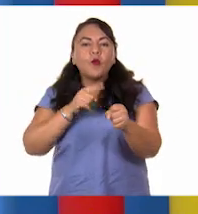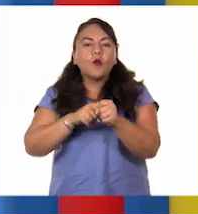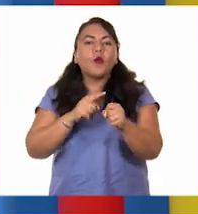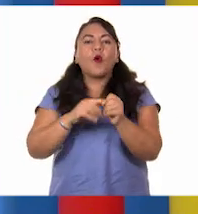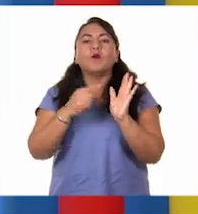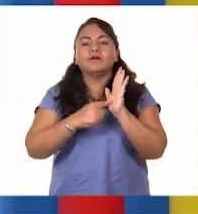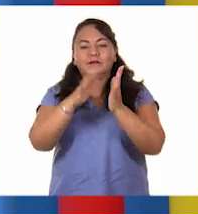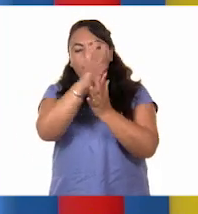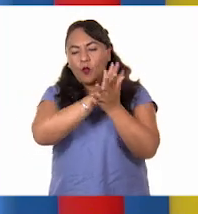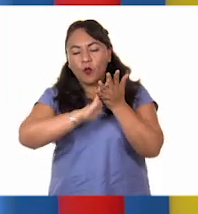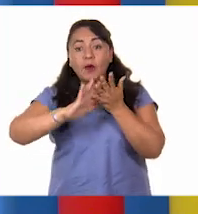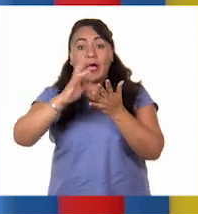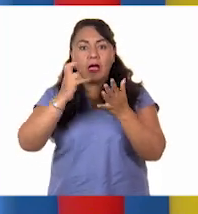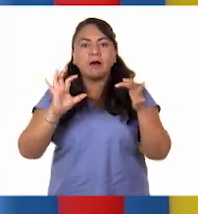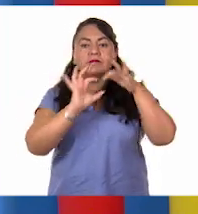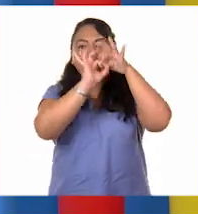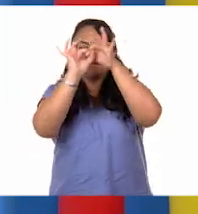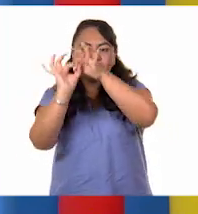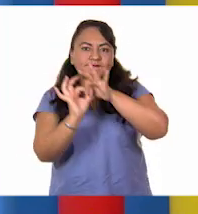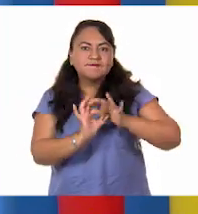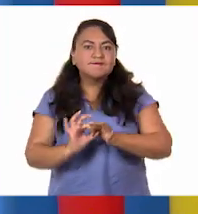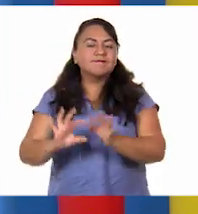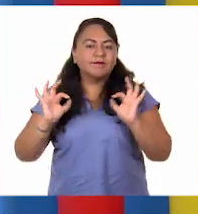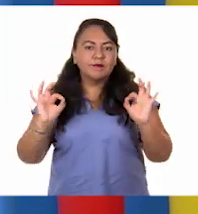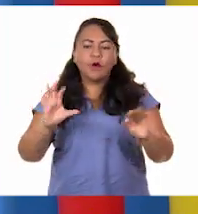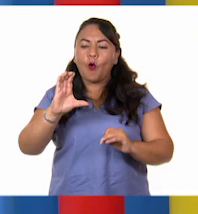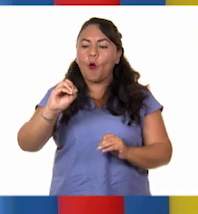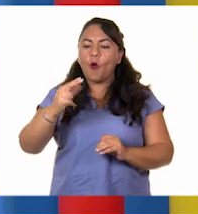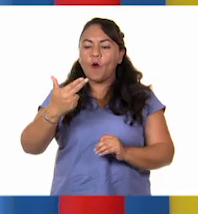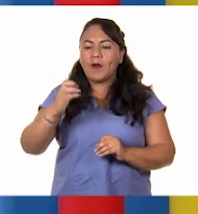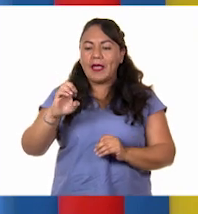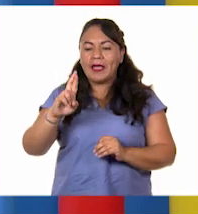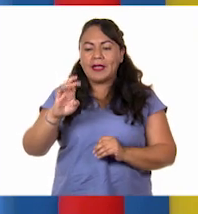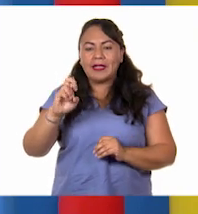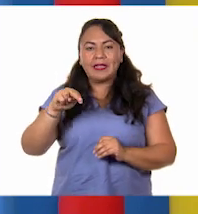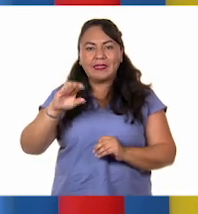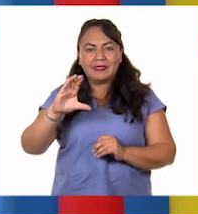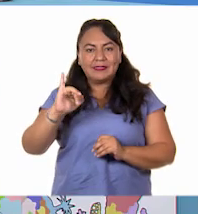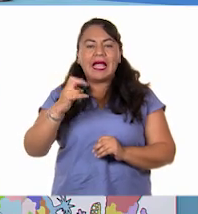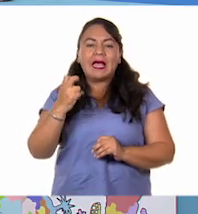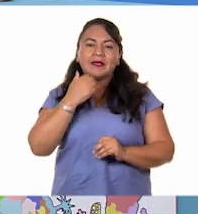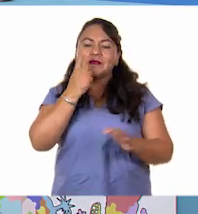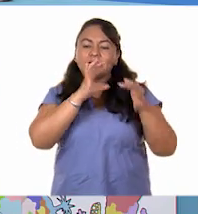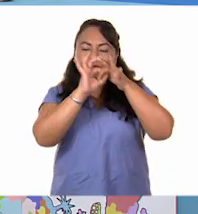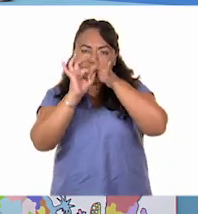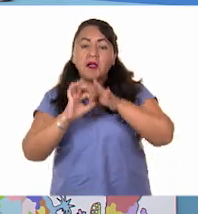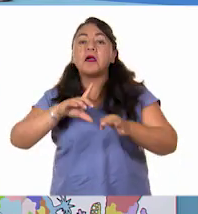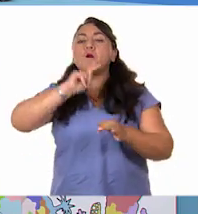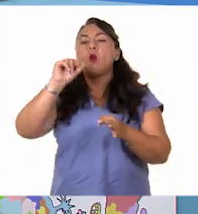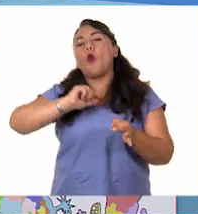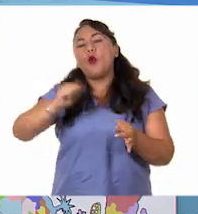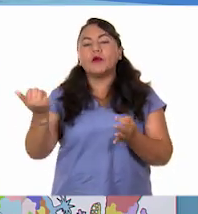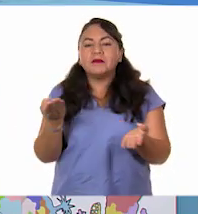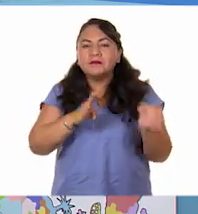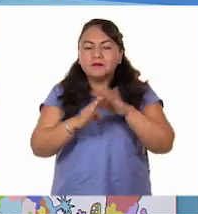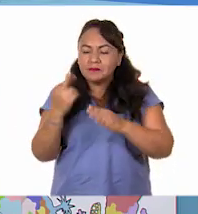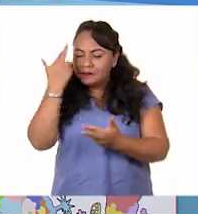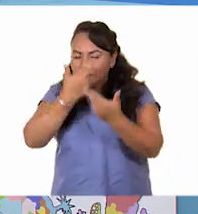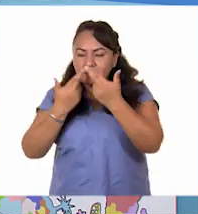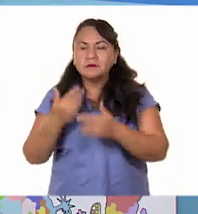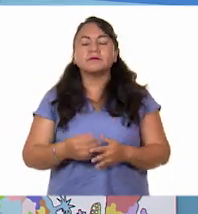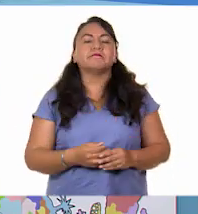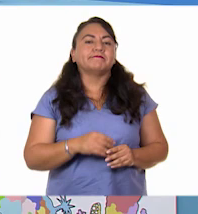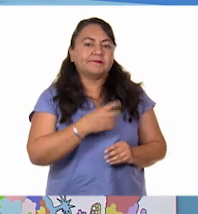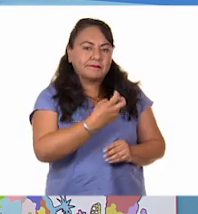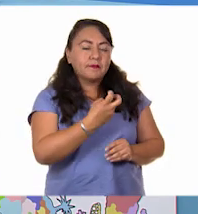que nuestros textos tengan coherencia. Después revisamos varios trípticos. Ahora tú, ¿con qué aprendizaje te